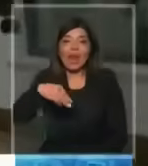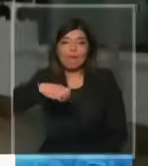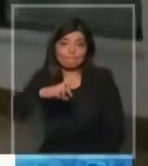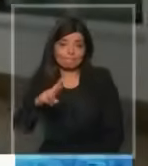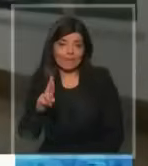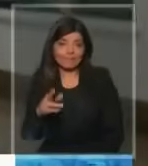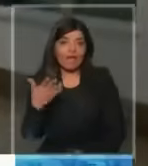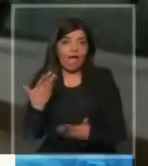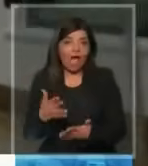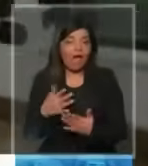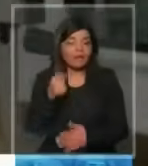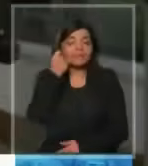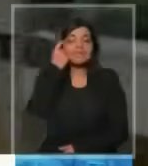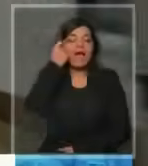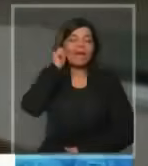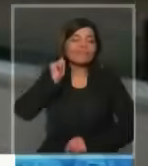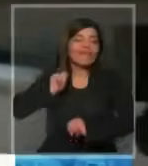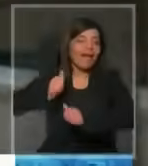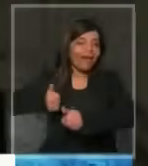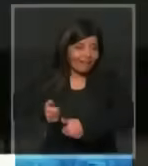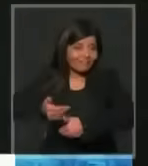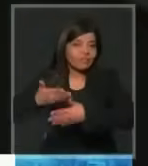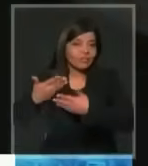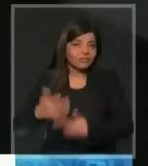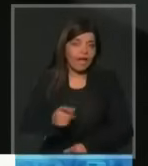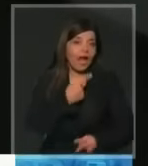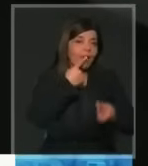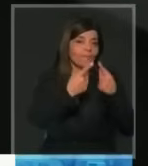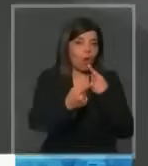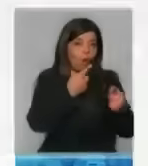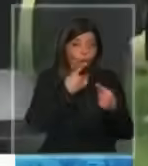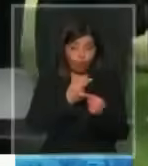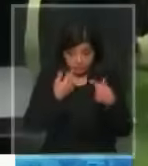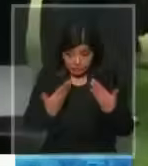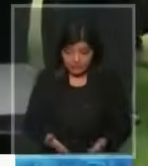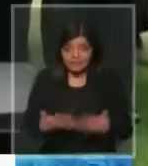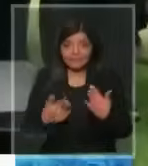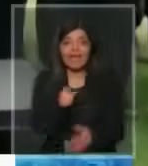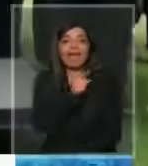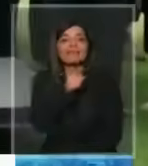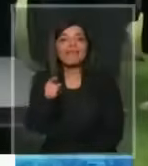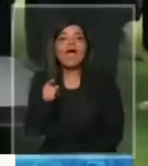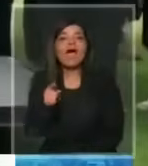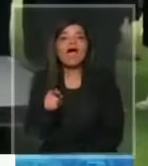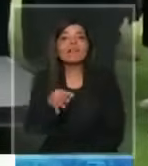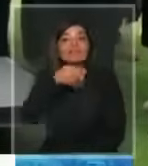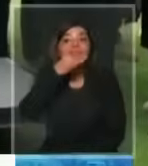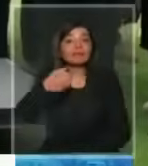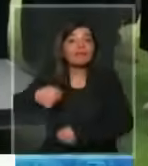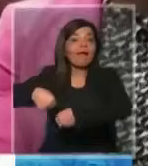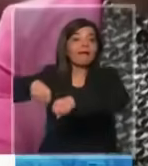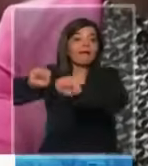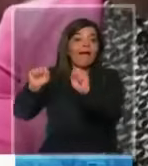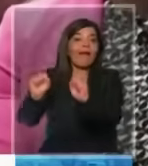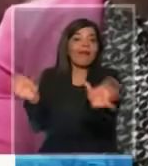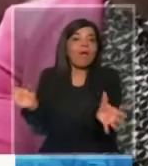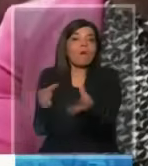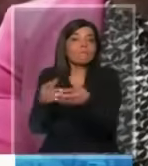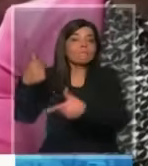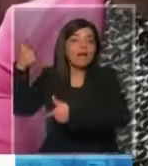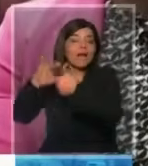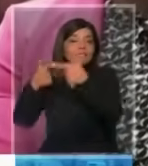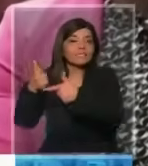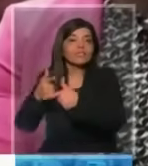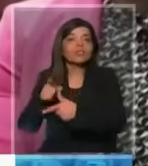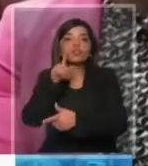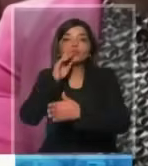una derrota anunciada. Las encuestas adelantaron esta semana una clara victoria al Partido Laborista, liderado por